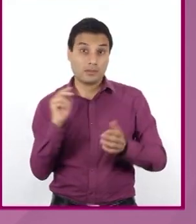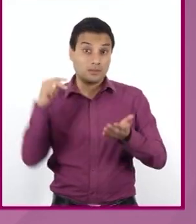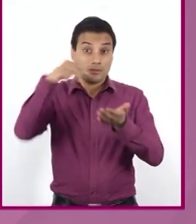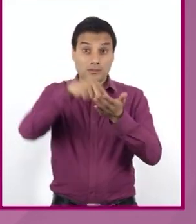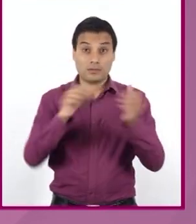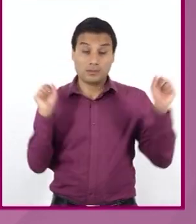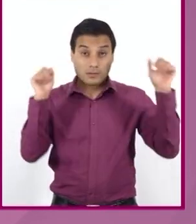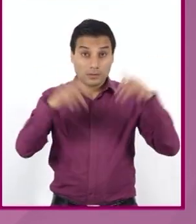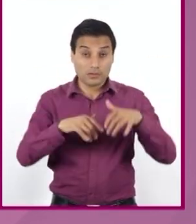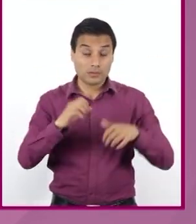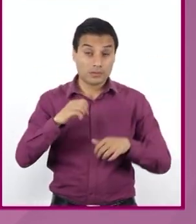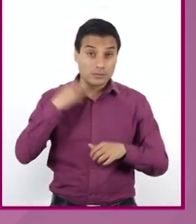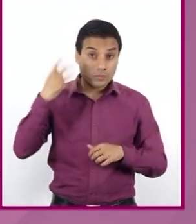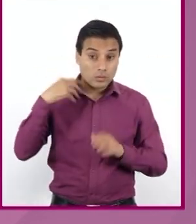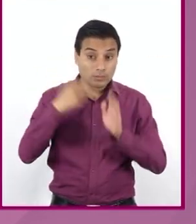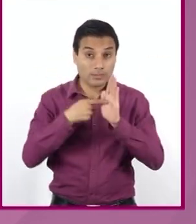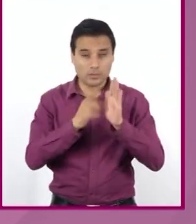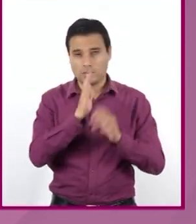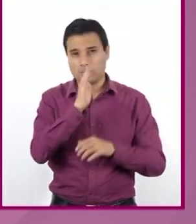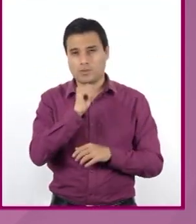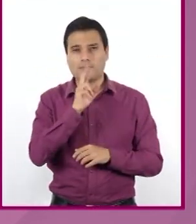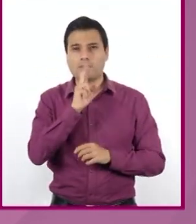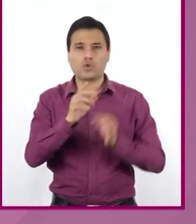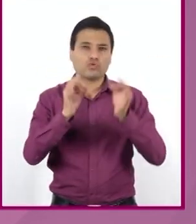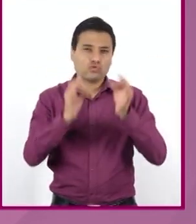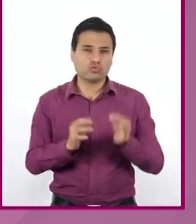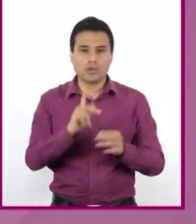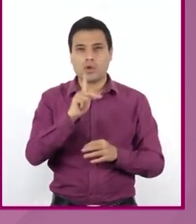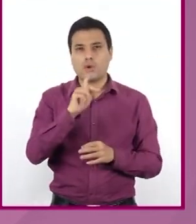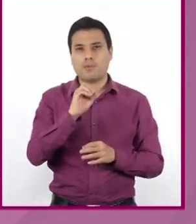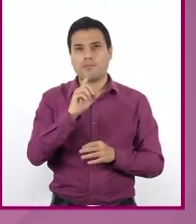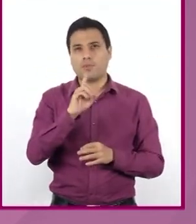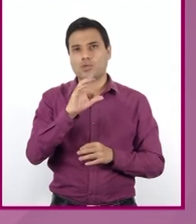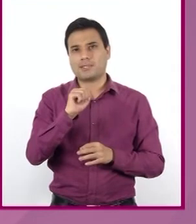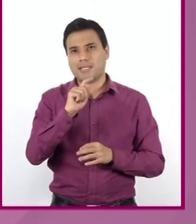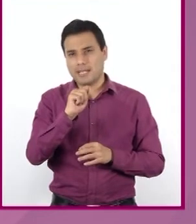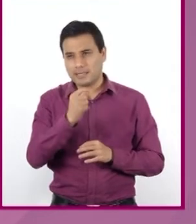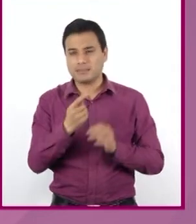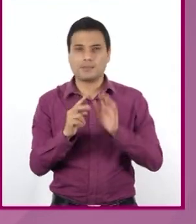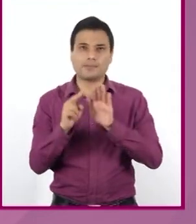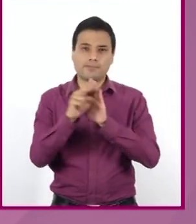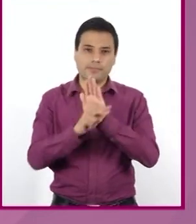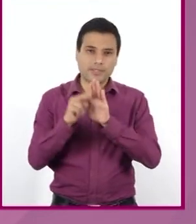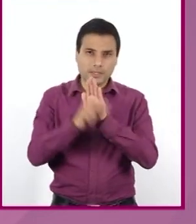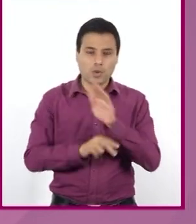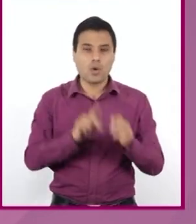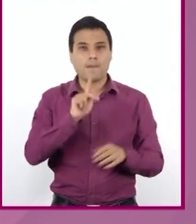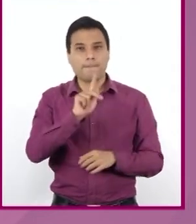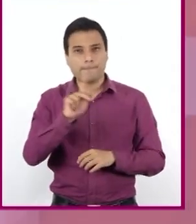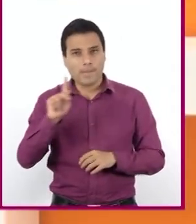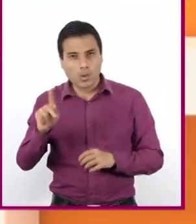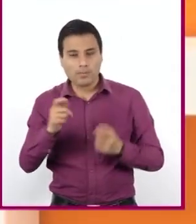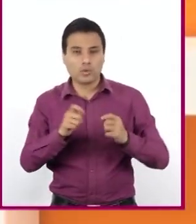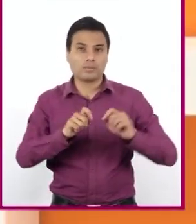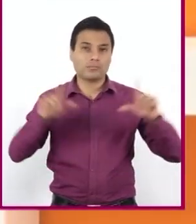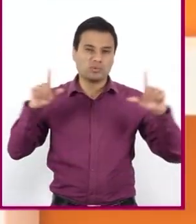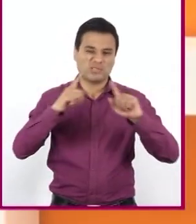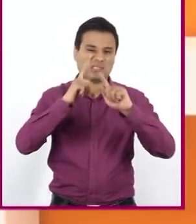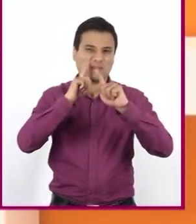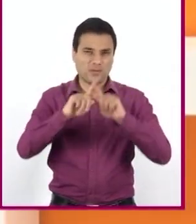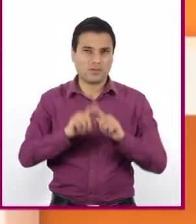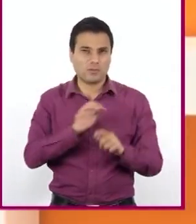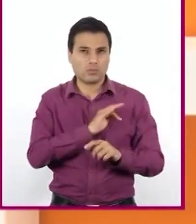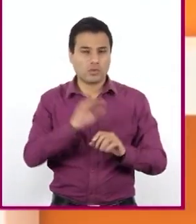presencialmente. Por ejemplo, hacer un podcast, un video, una presentación en PowerPoint, entre otros.